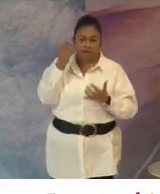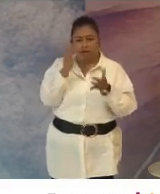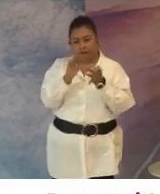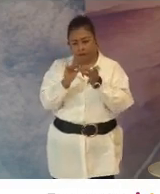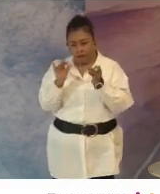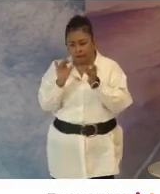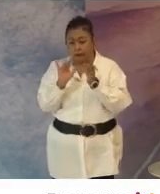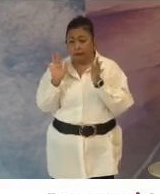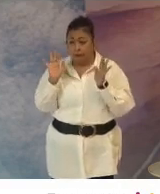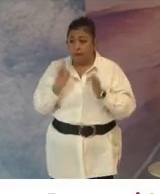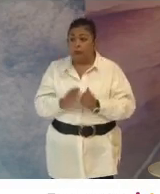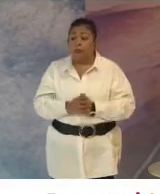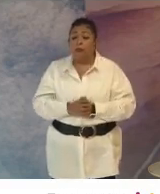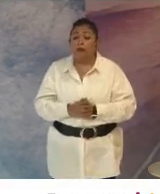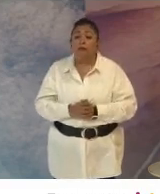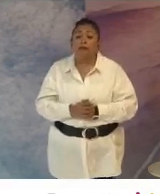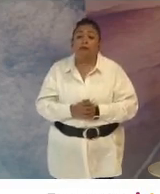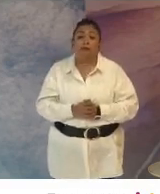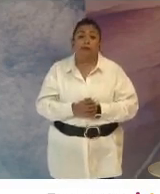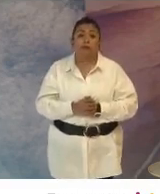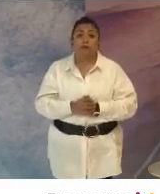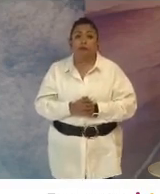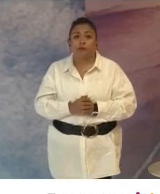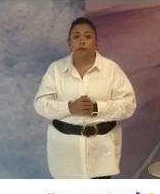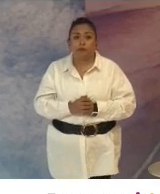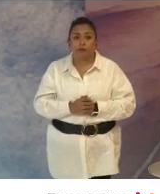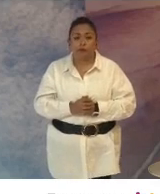y me gustaría